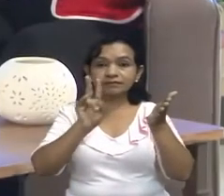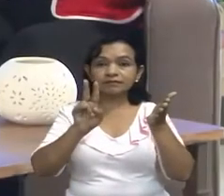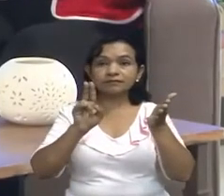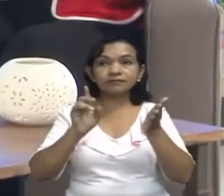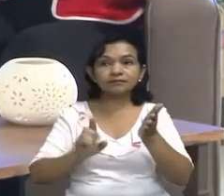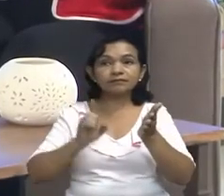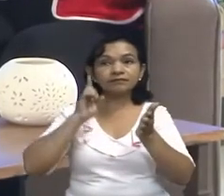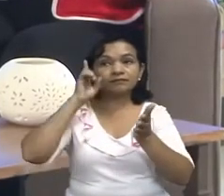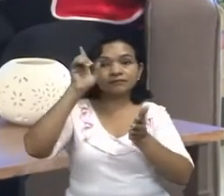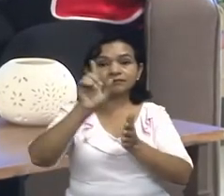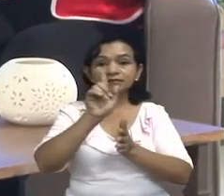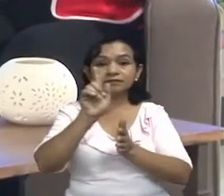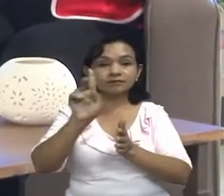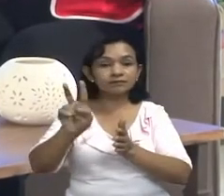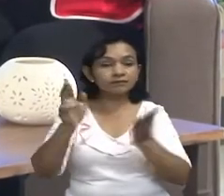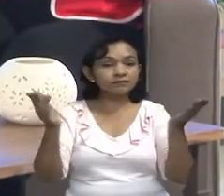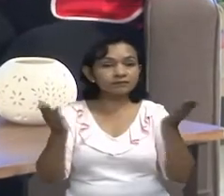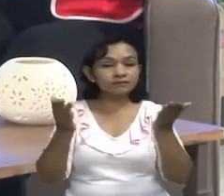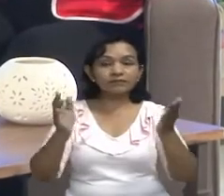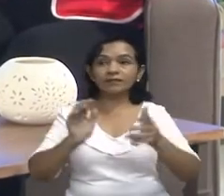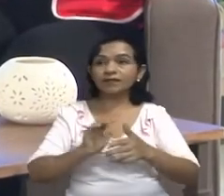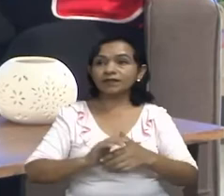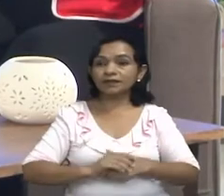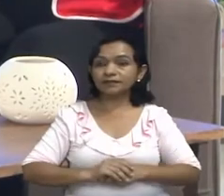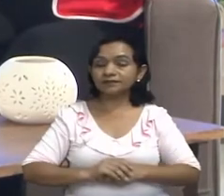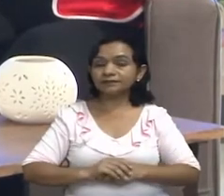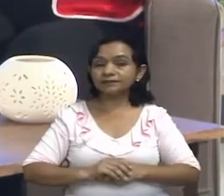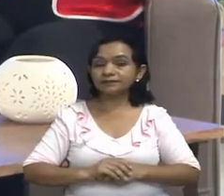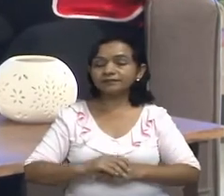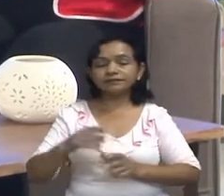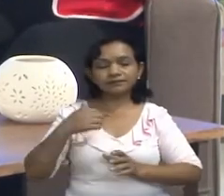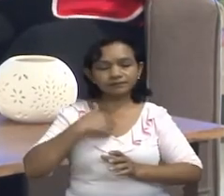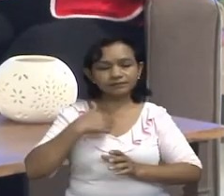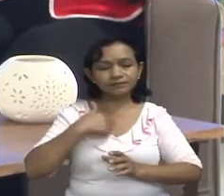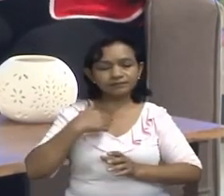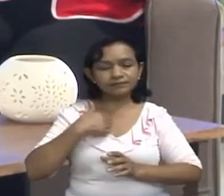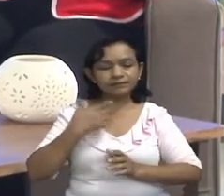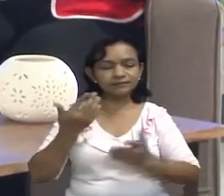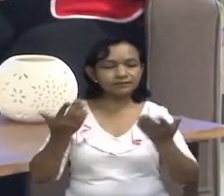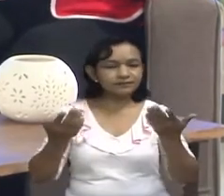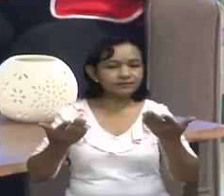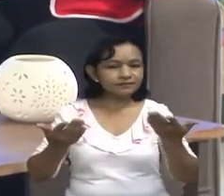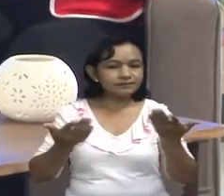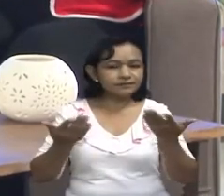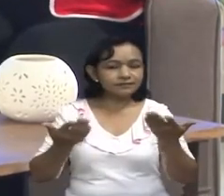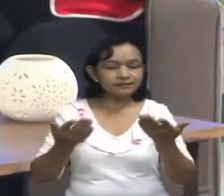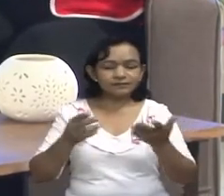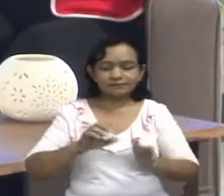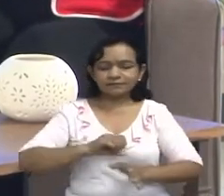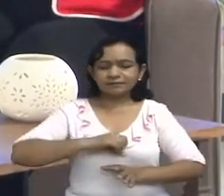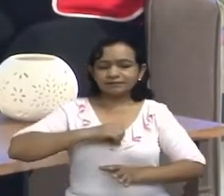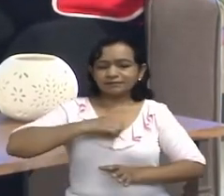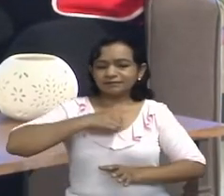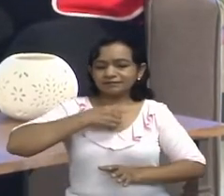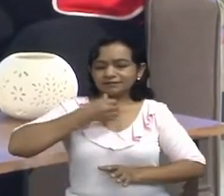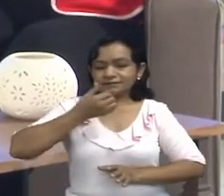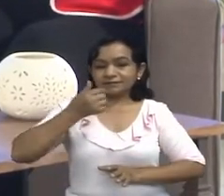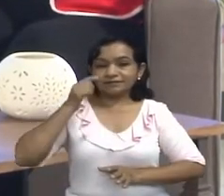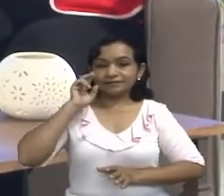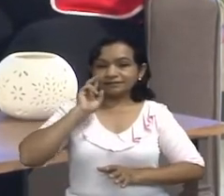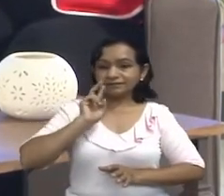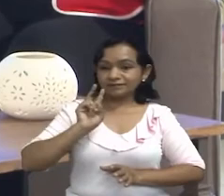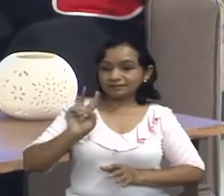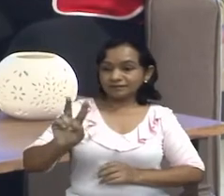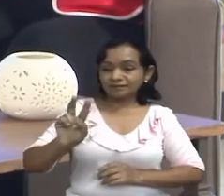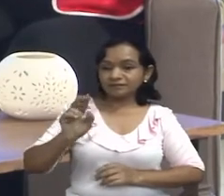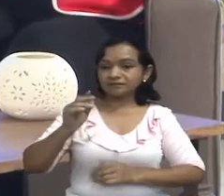evolución dentro del canal? Pues bueno, fíjate que me llena de pues mucho orgullo que haber visto toda